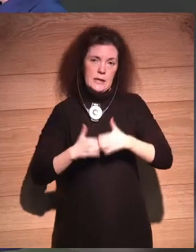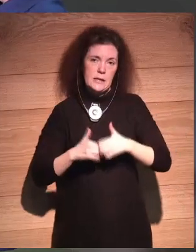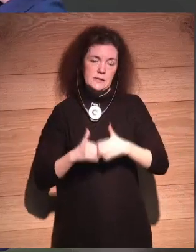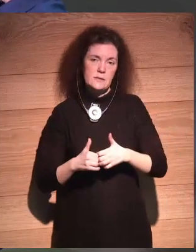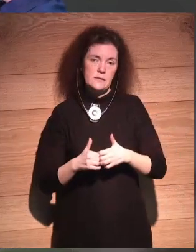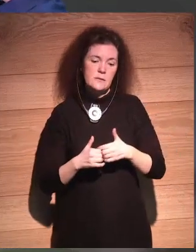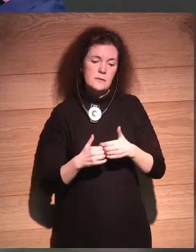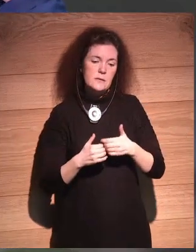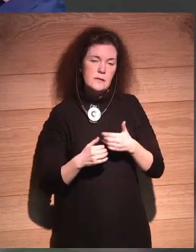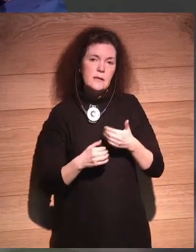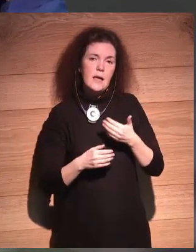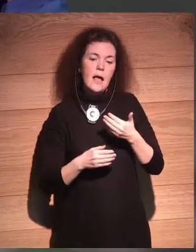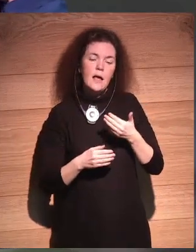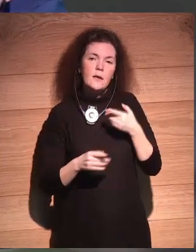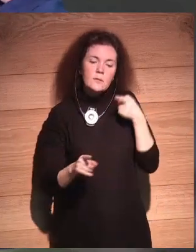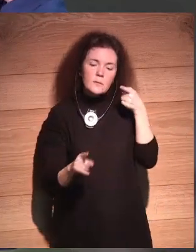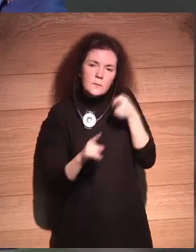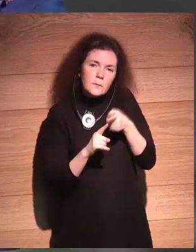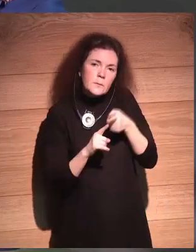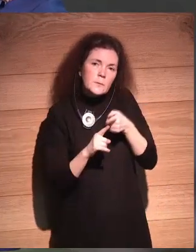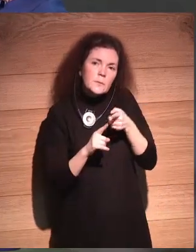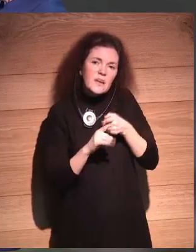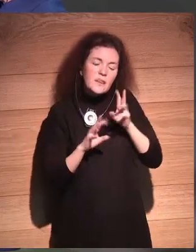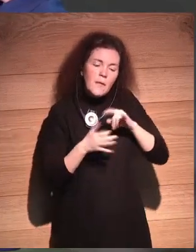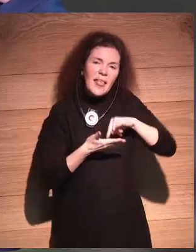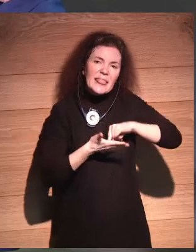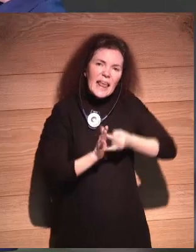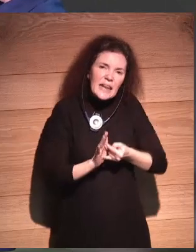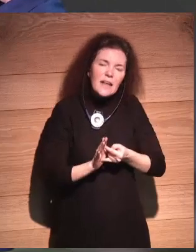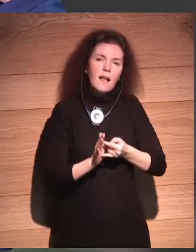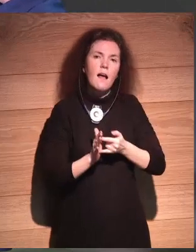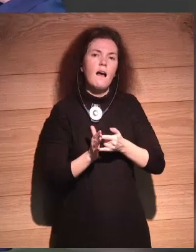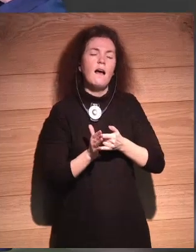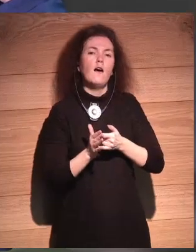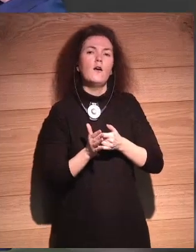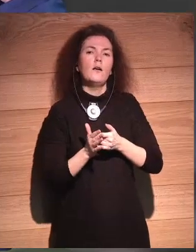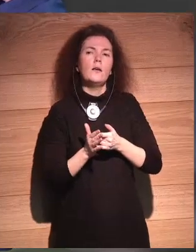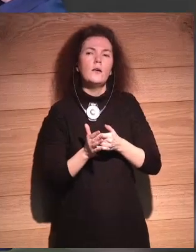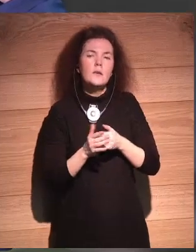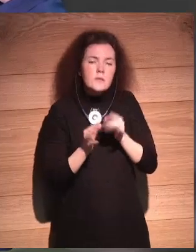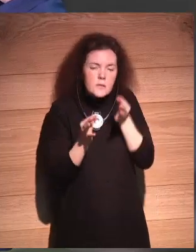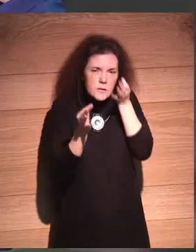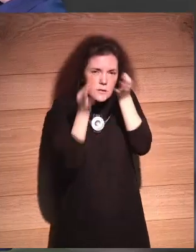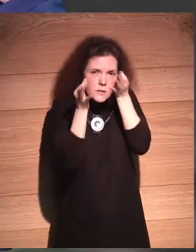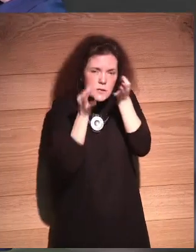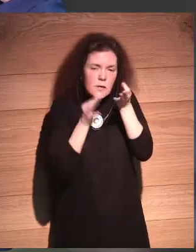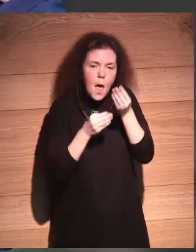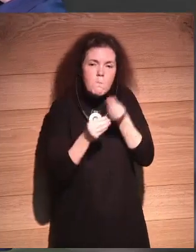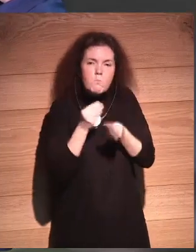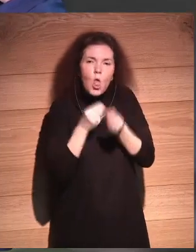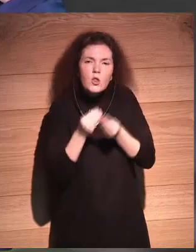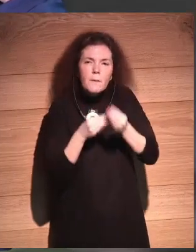haciendo especial hincapié en la técnica, en la precisión, en la